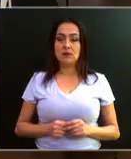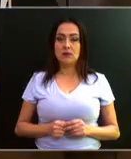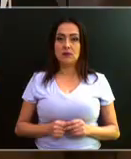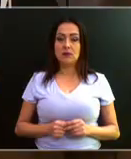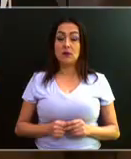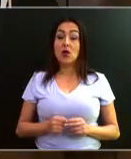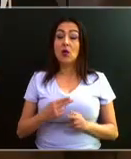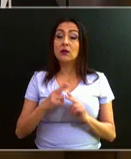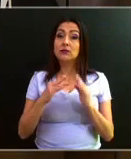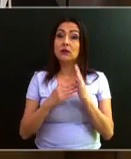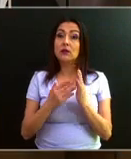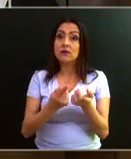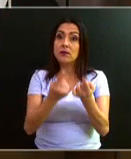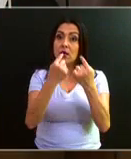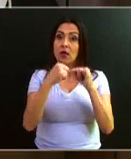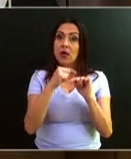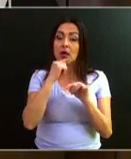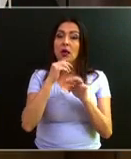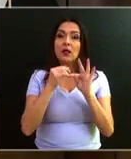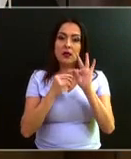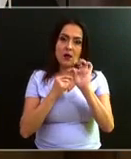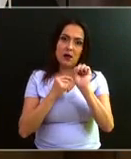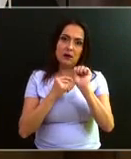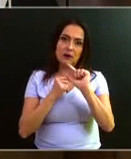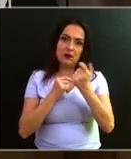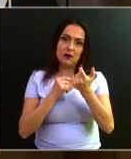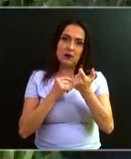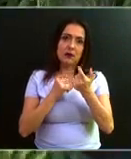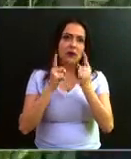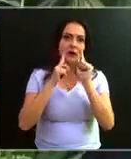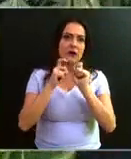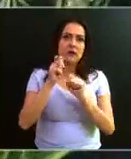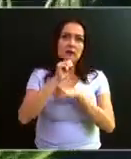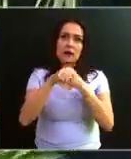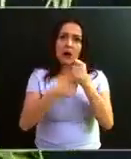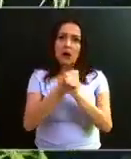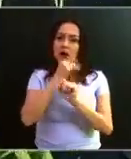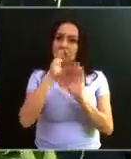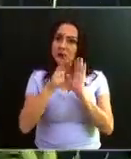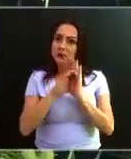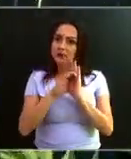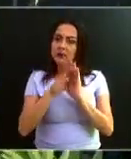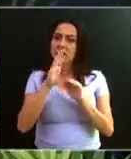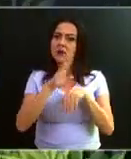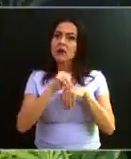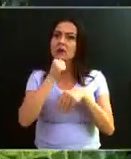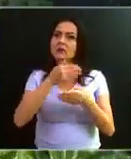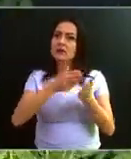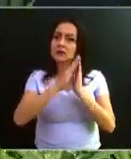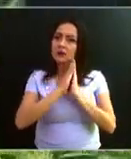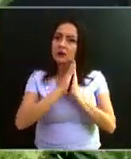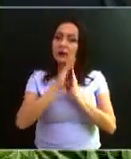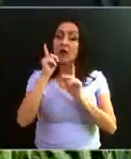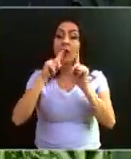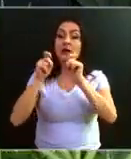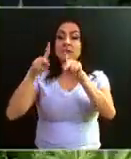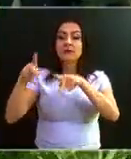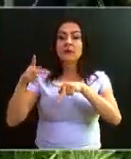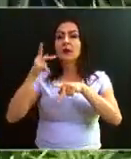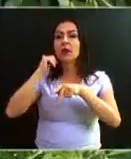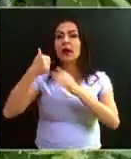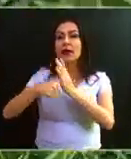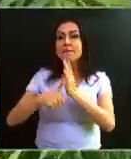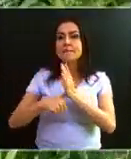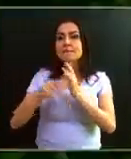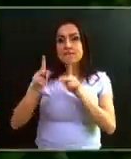Vamos a una nueva pausa y al volver el Tribunal Supremo de Elecciones consultará a la Sala Constitucional una solicitud de referéndum para permitir el